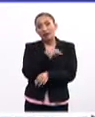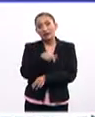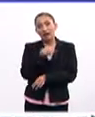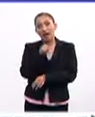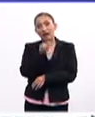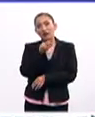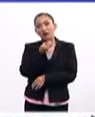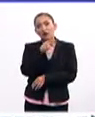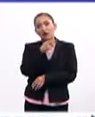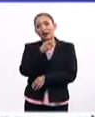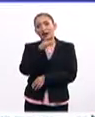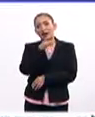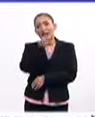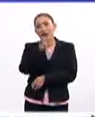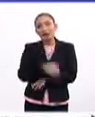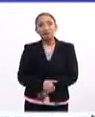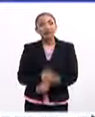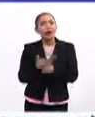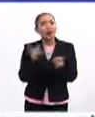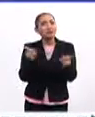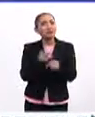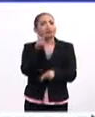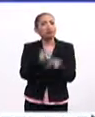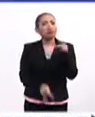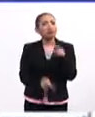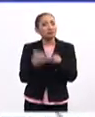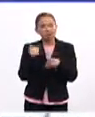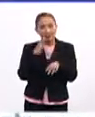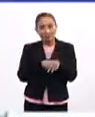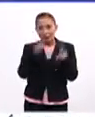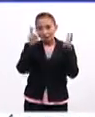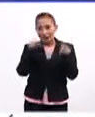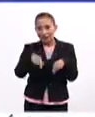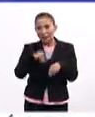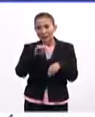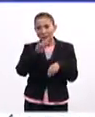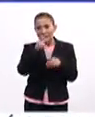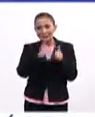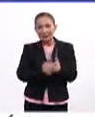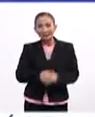Alfonso Herrera Peña. Muchas gracias. Gracias. Vamos a hacer una breve pausa, pero tenemos más en Interfaz. No se vayan.